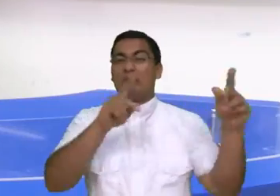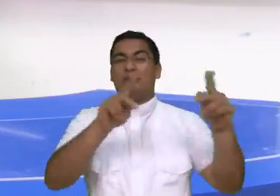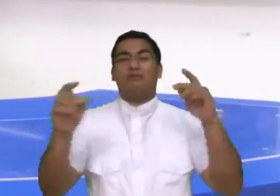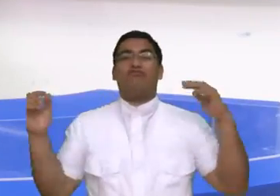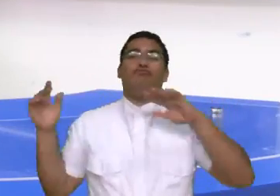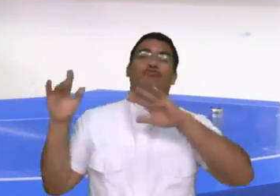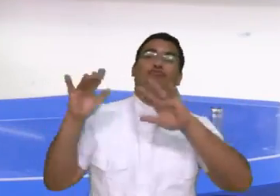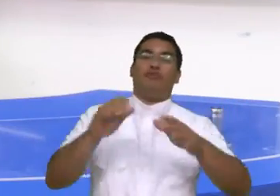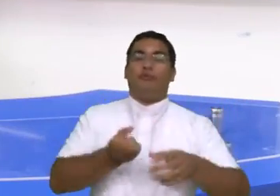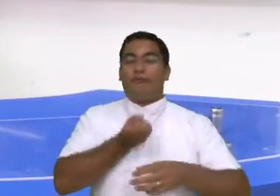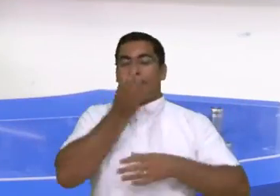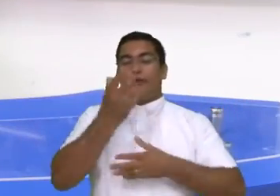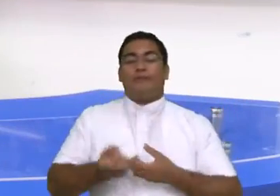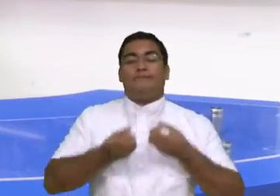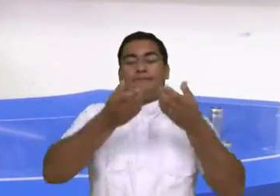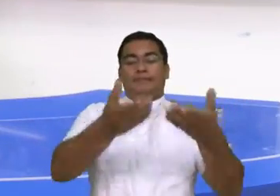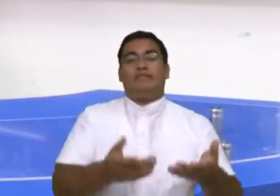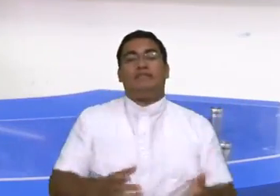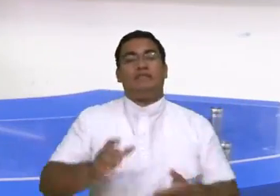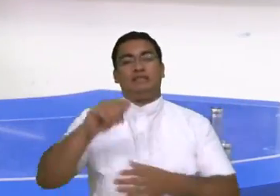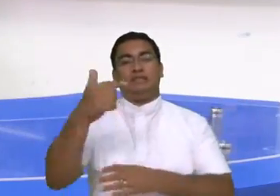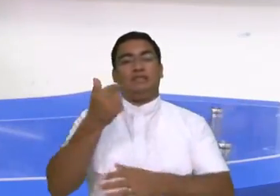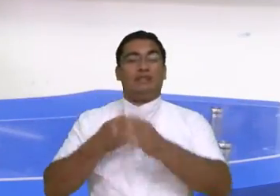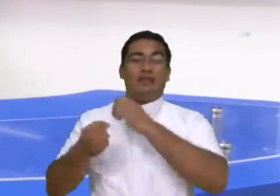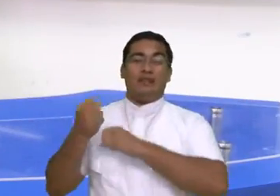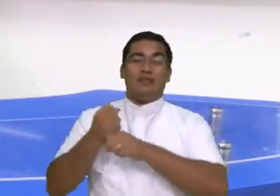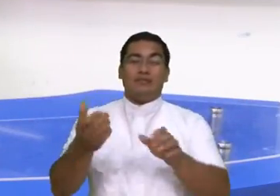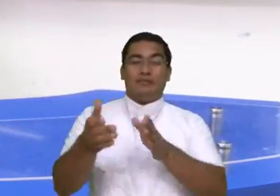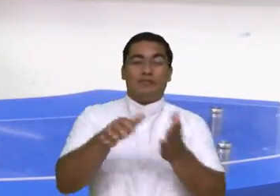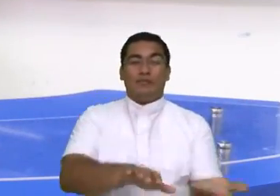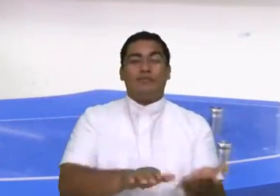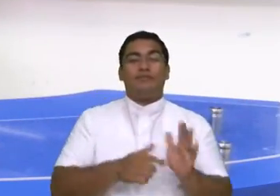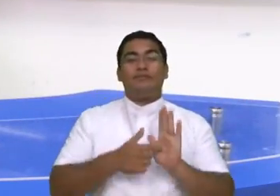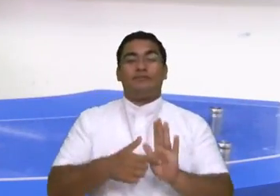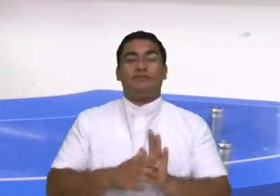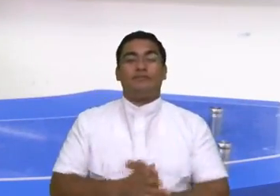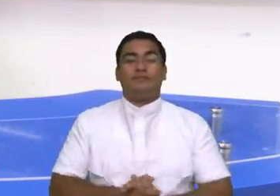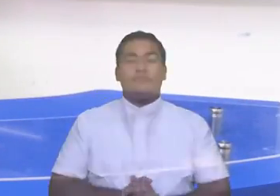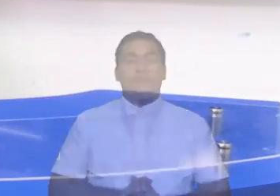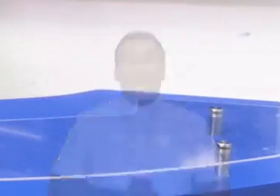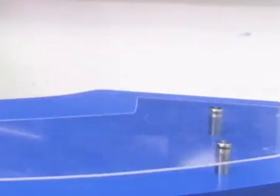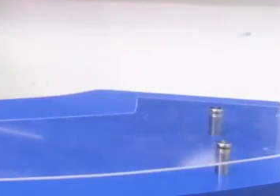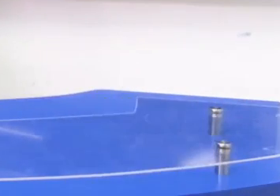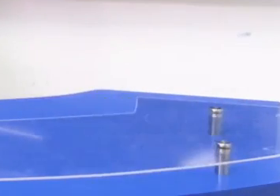en conmemoración del 7º aniversario de su paso a la inmortalidad. Veamos.